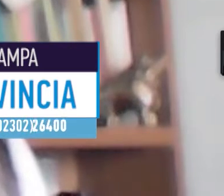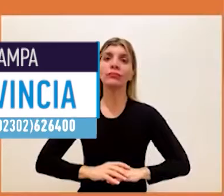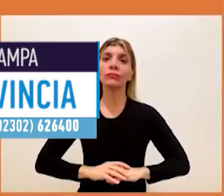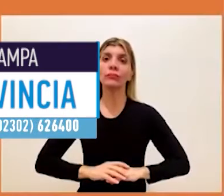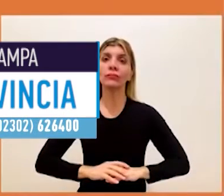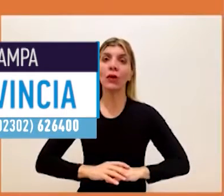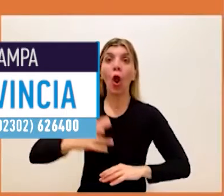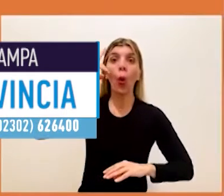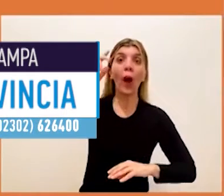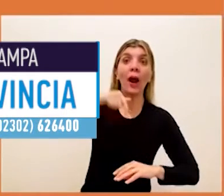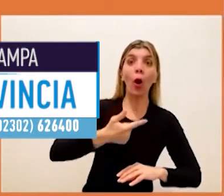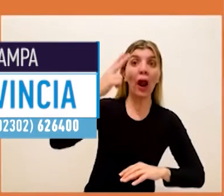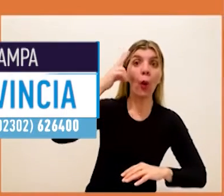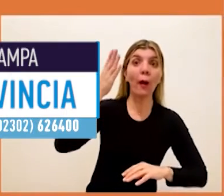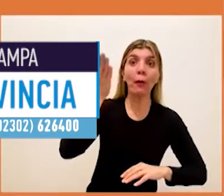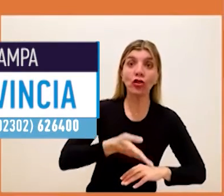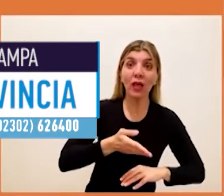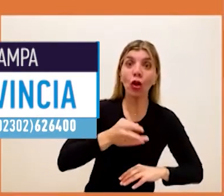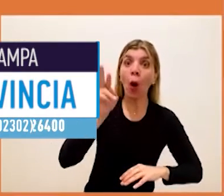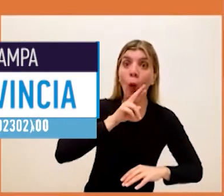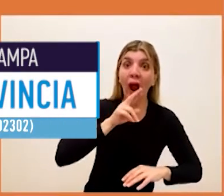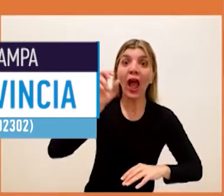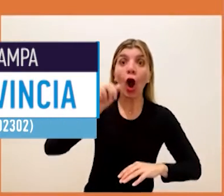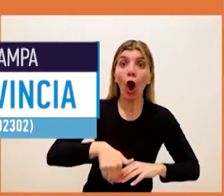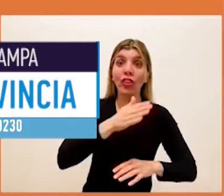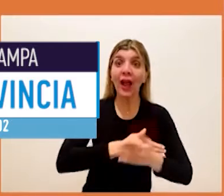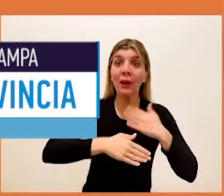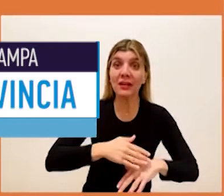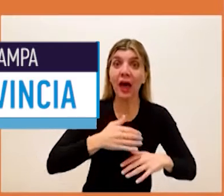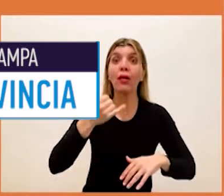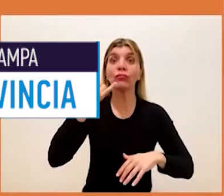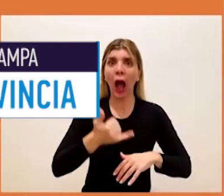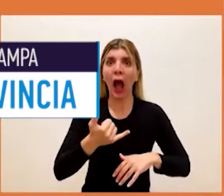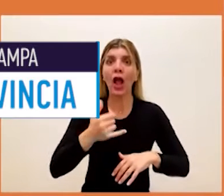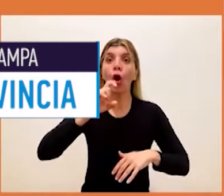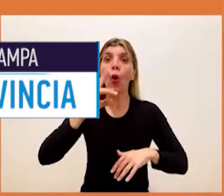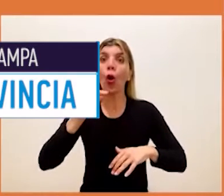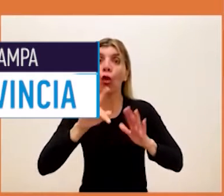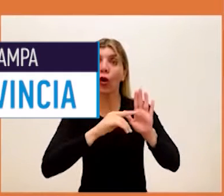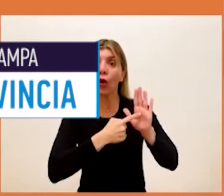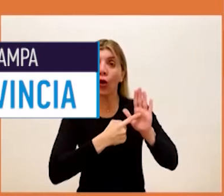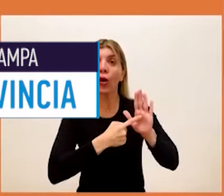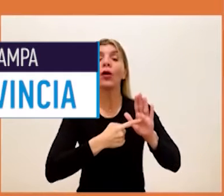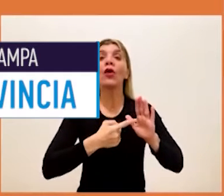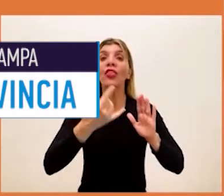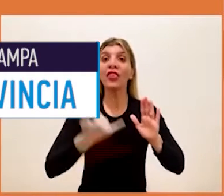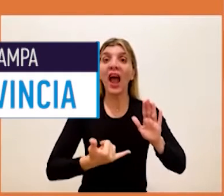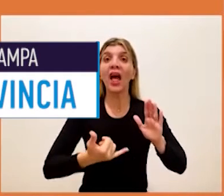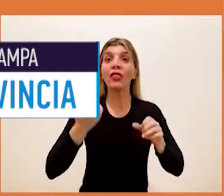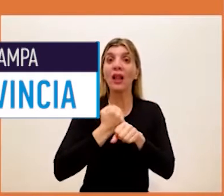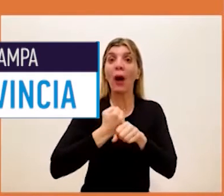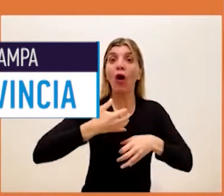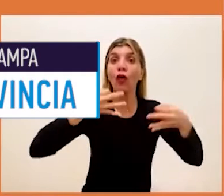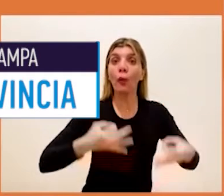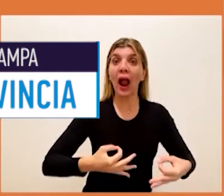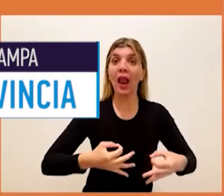lamentablemente muchísimas pensiones que han sido dadas de baja o no tramitadas quedaron, como se dice